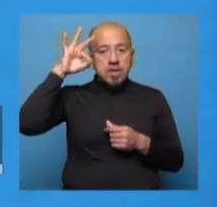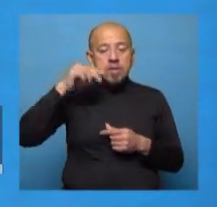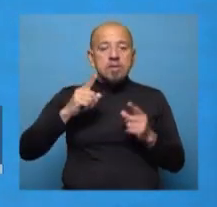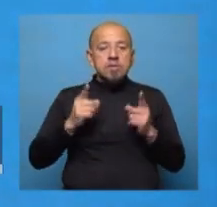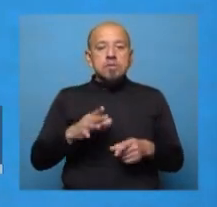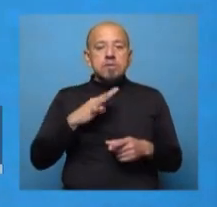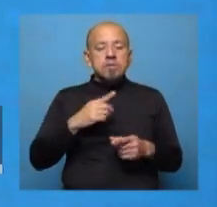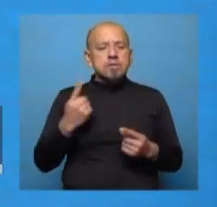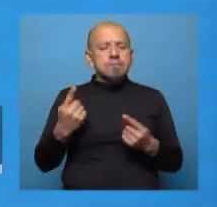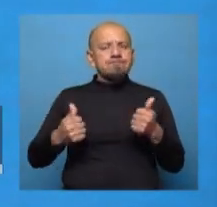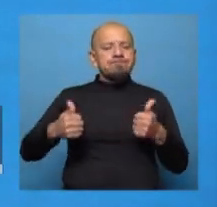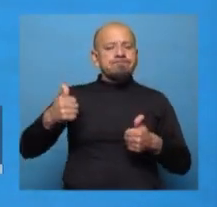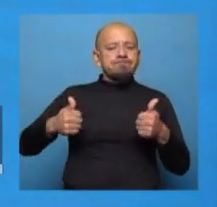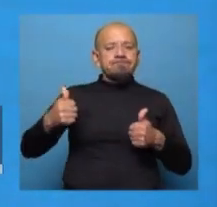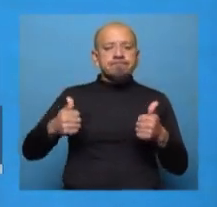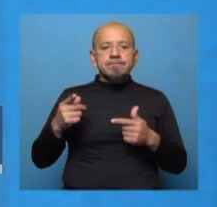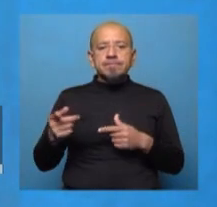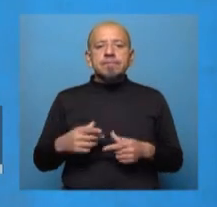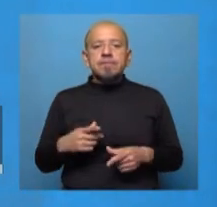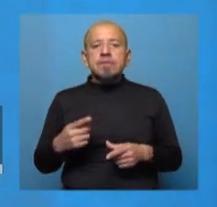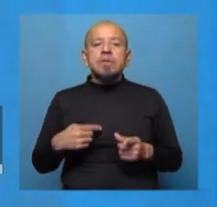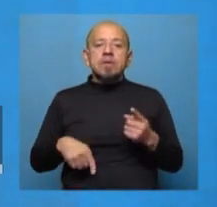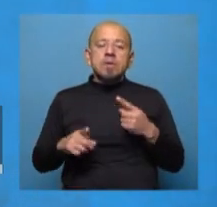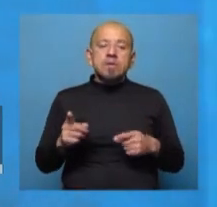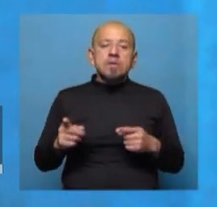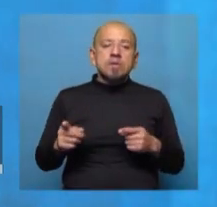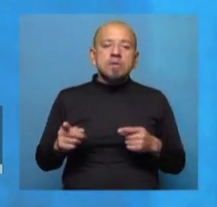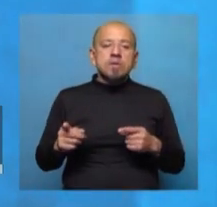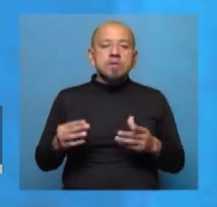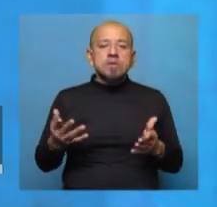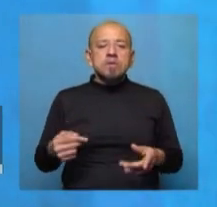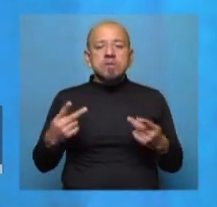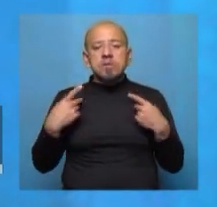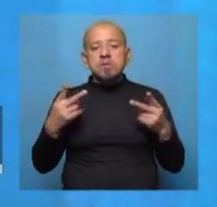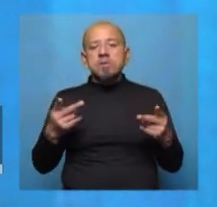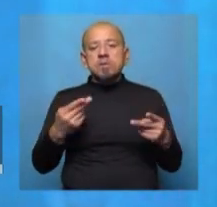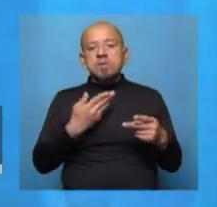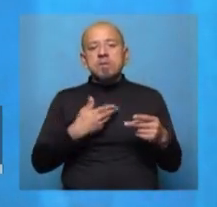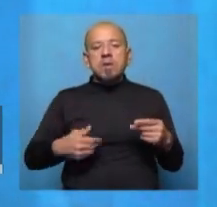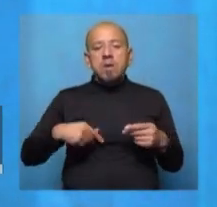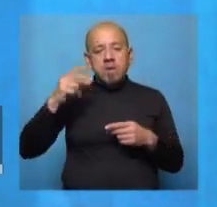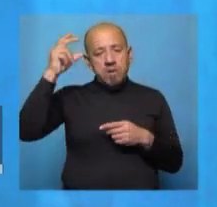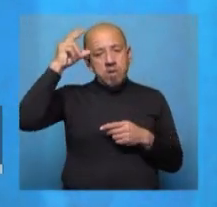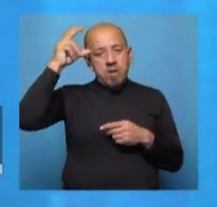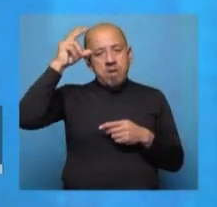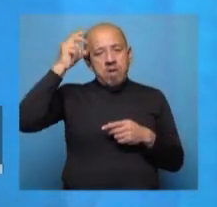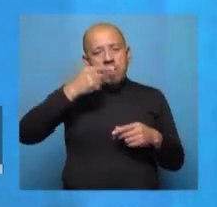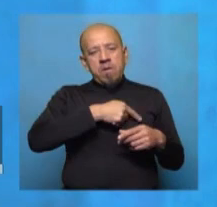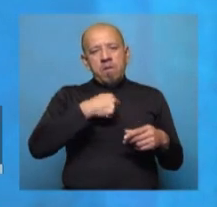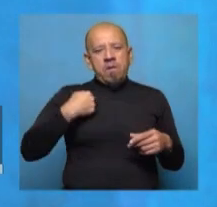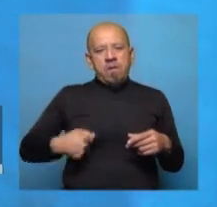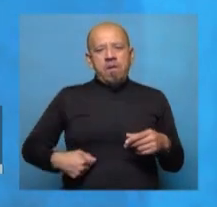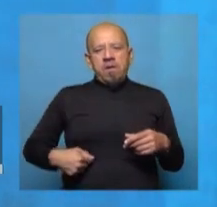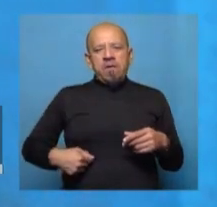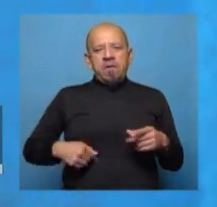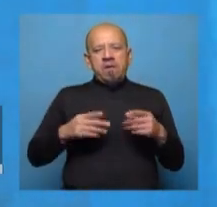sea Teníamos dos rivales muy poderosos y bueno viajamos con el presidente Vázquez a China